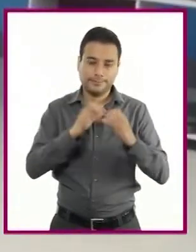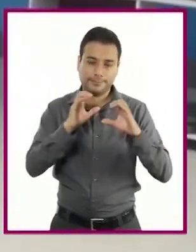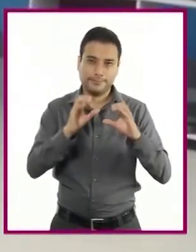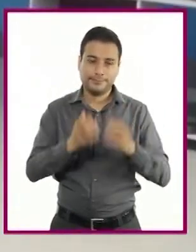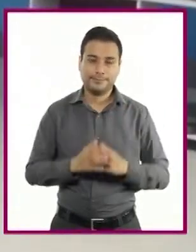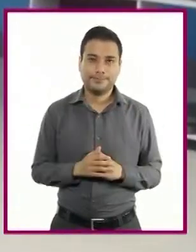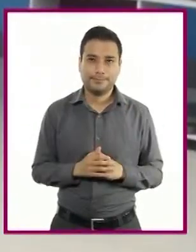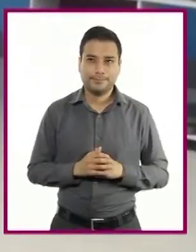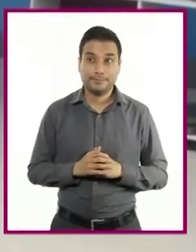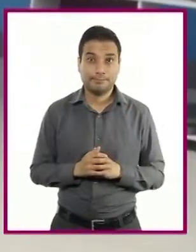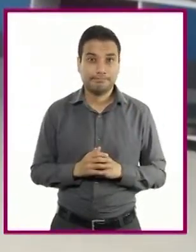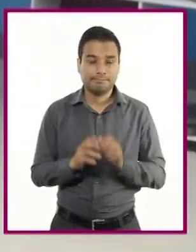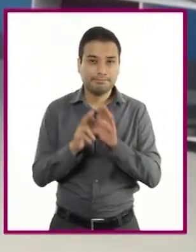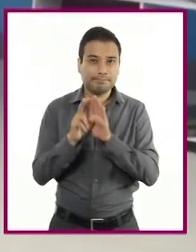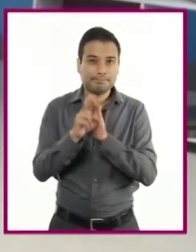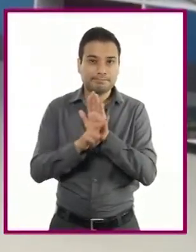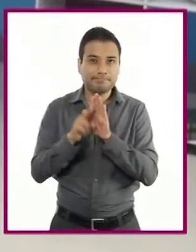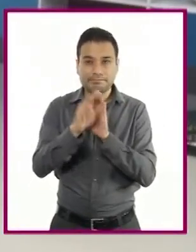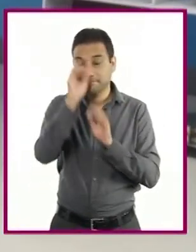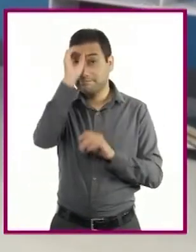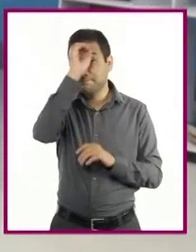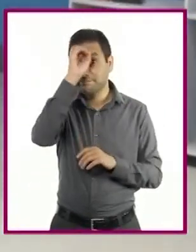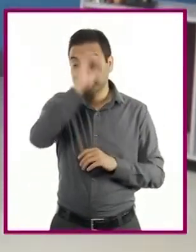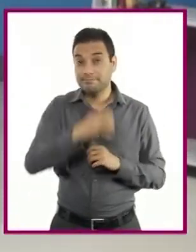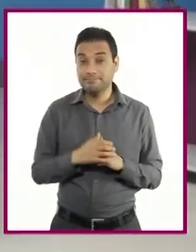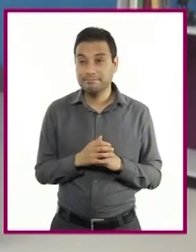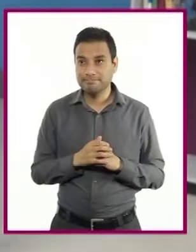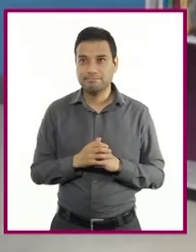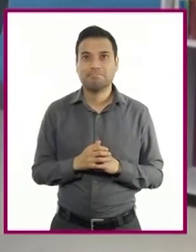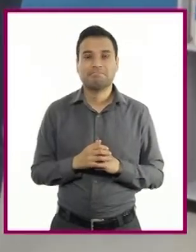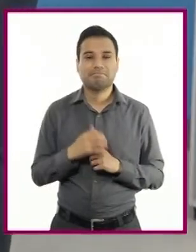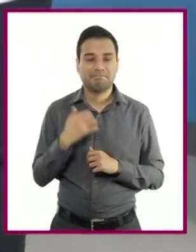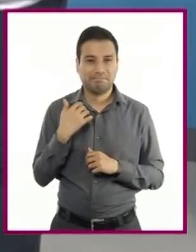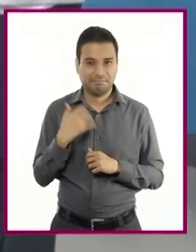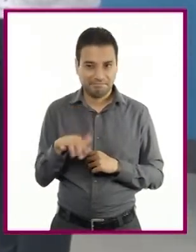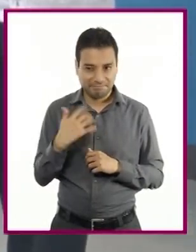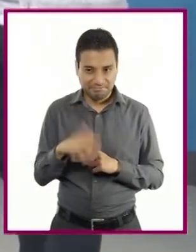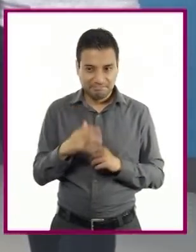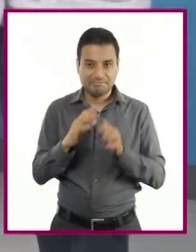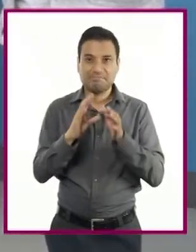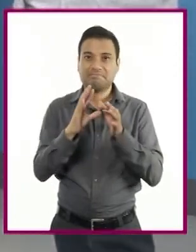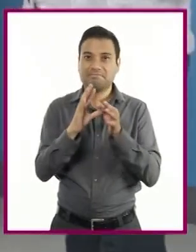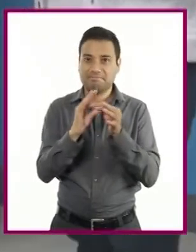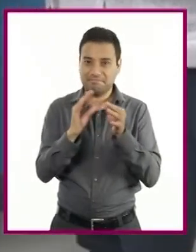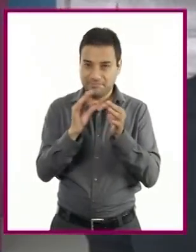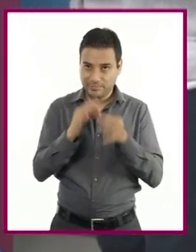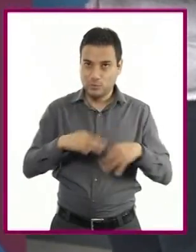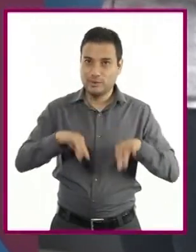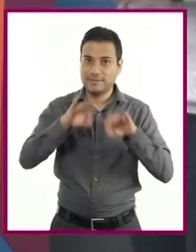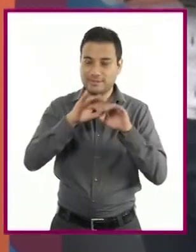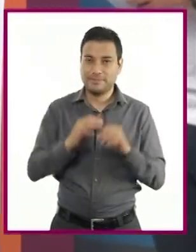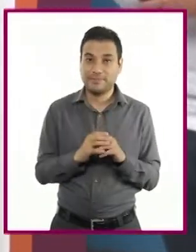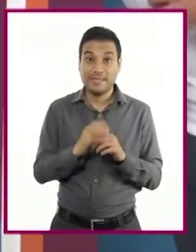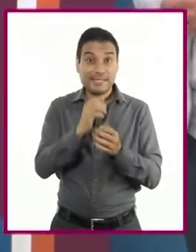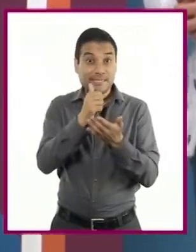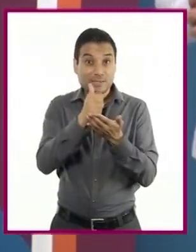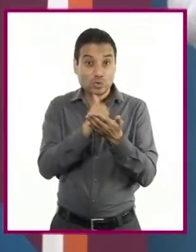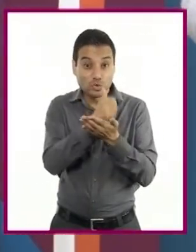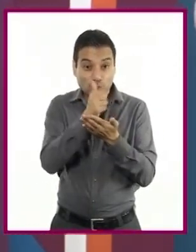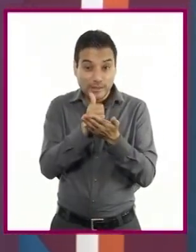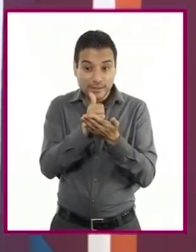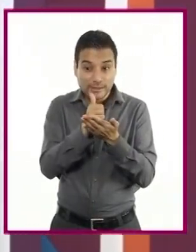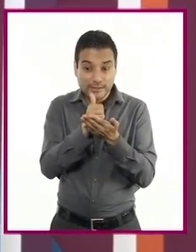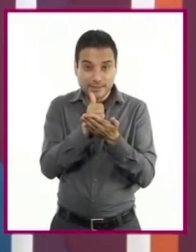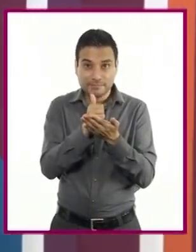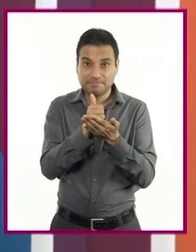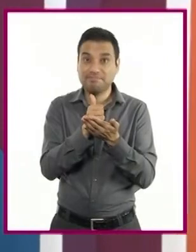¿Qué te pareció la información del video, Nadia? Sin duda, es información muy relevante, maestro. Las ciudades